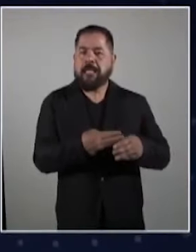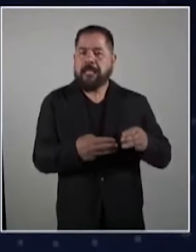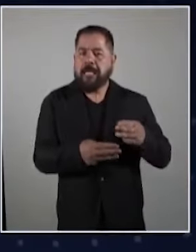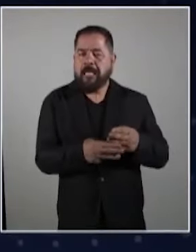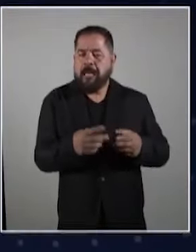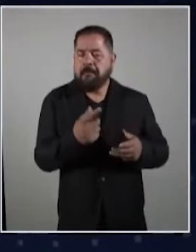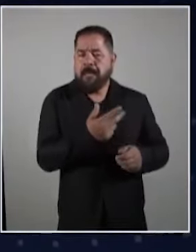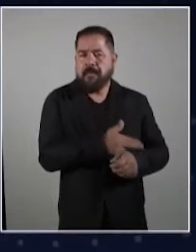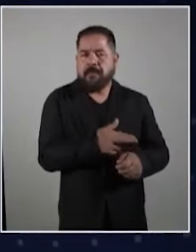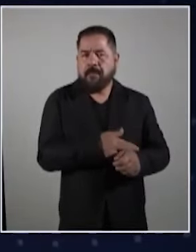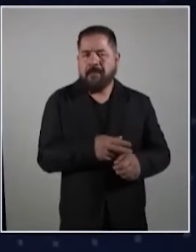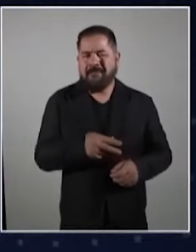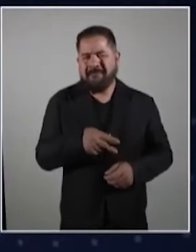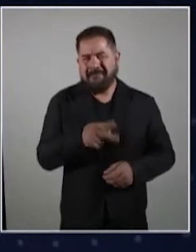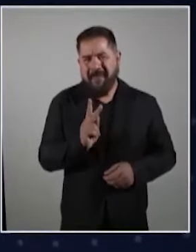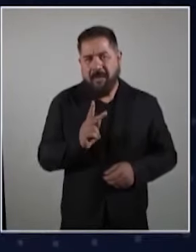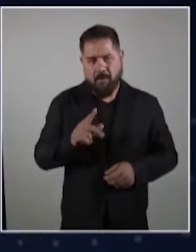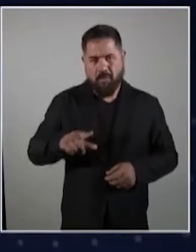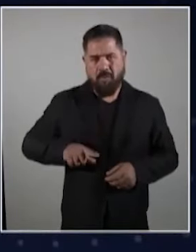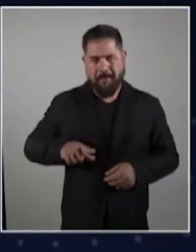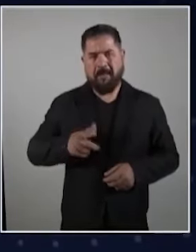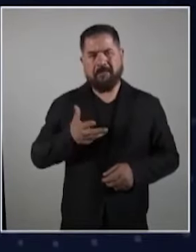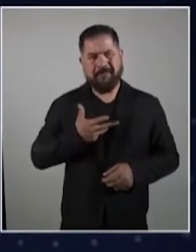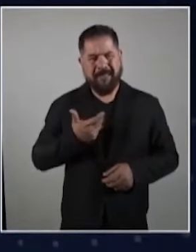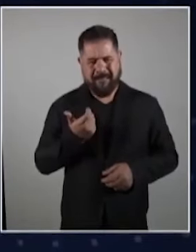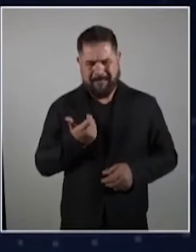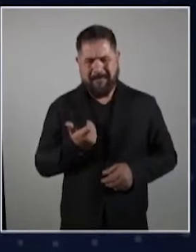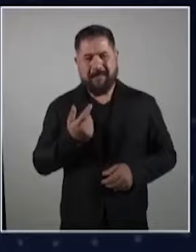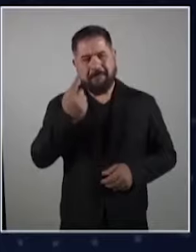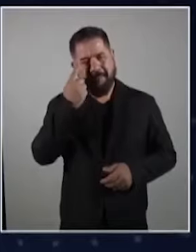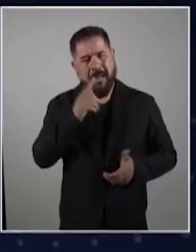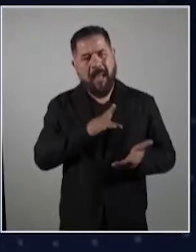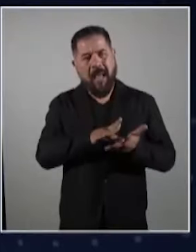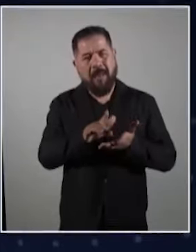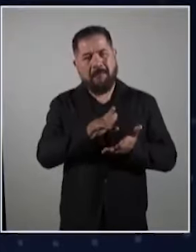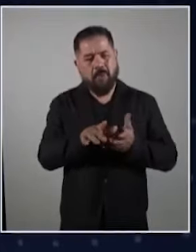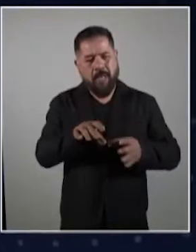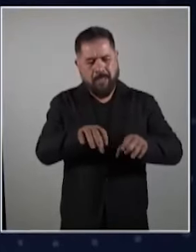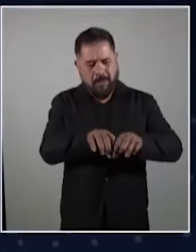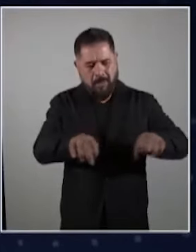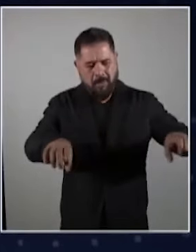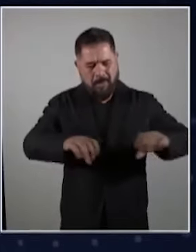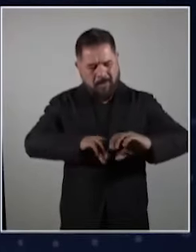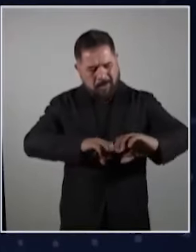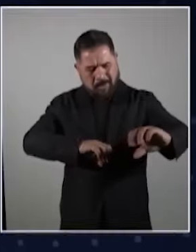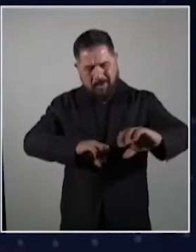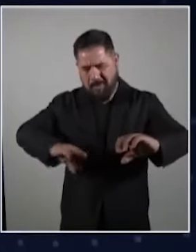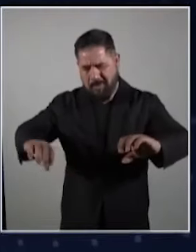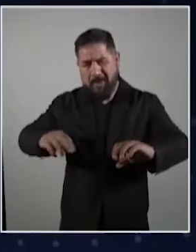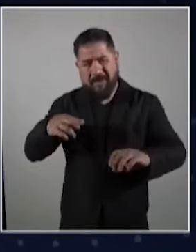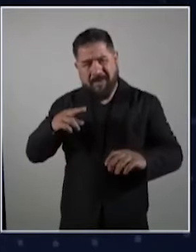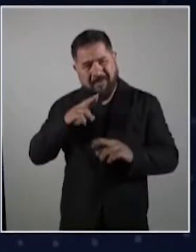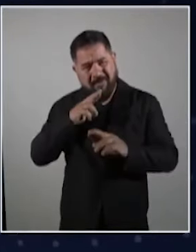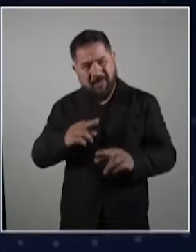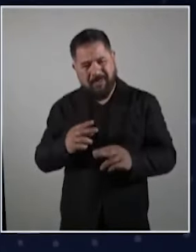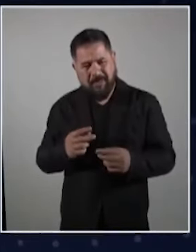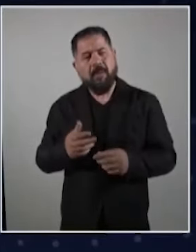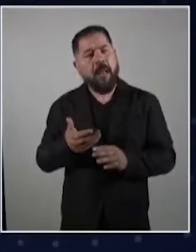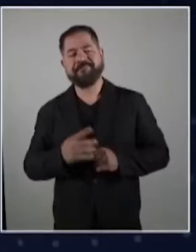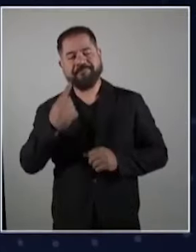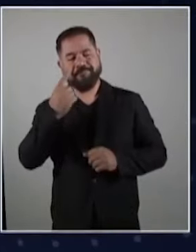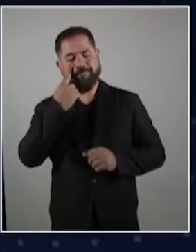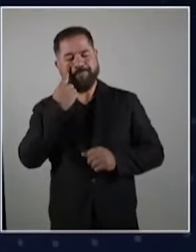tiene la capacidad precisamente llevando unas finanzas sanas para darle el mantenimiento adecuado a toda la red y no n más de respuesta preventivo y Ese